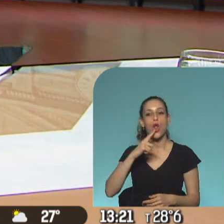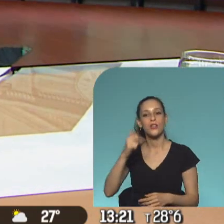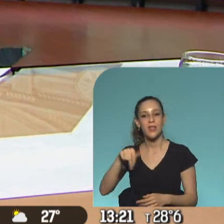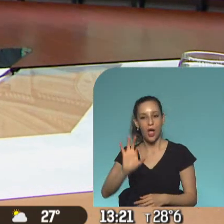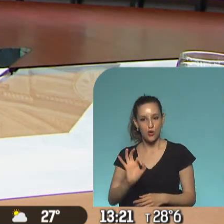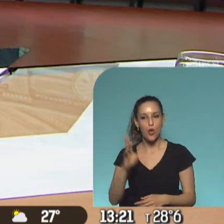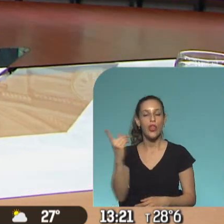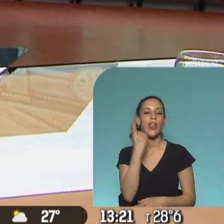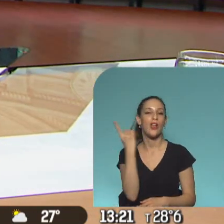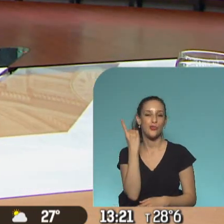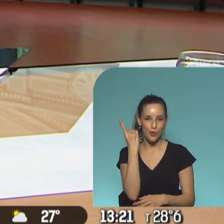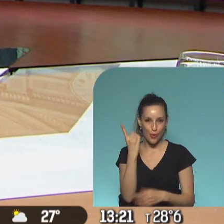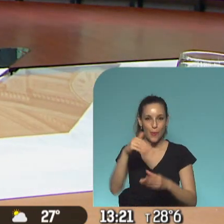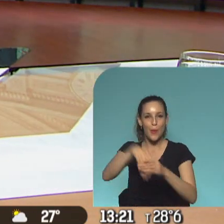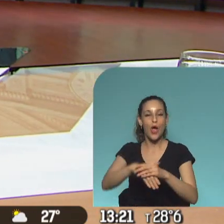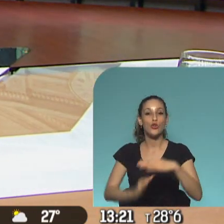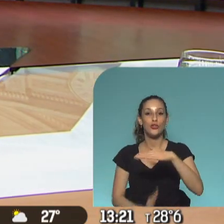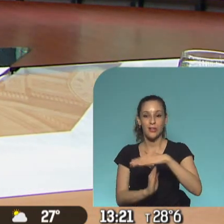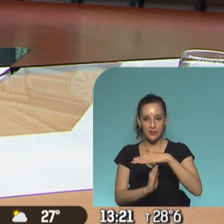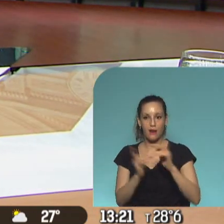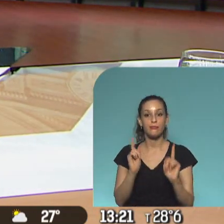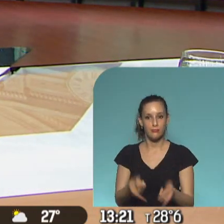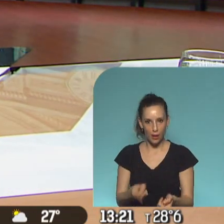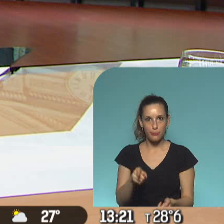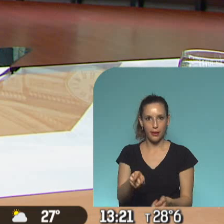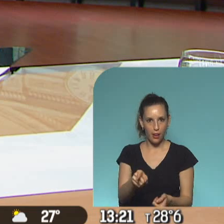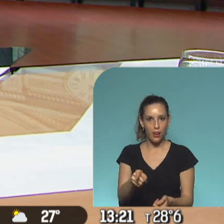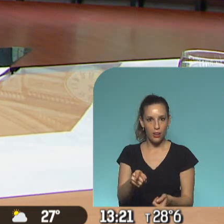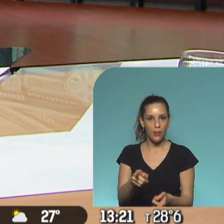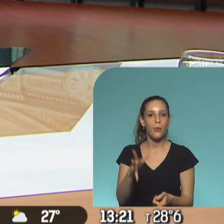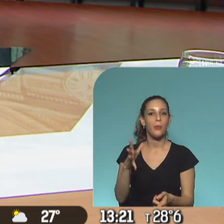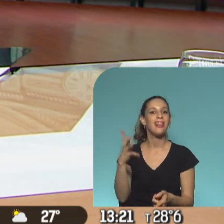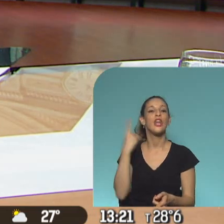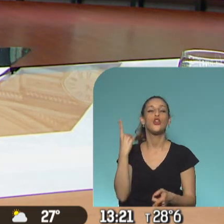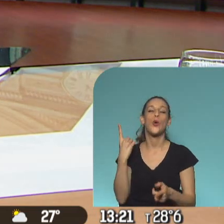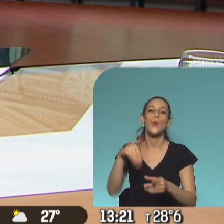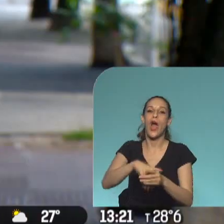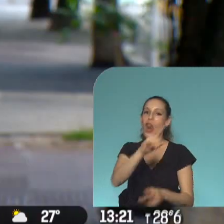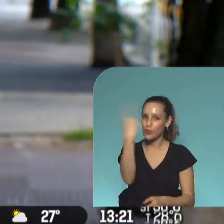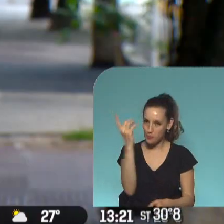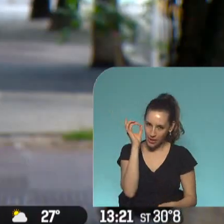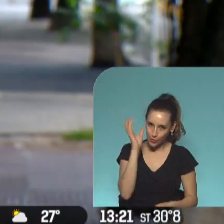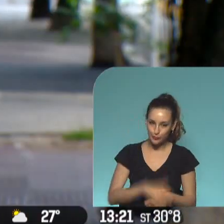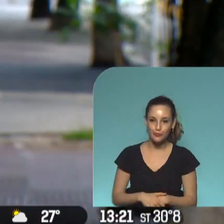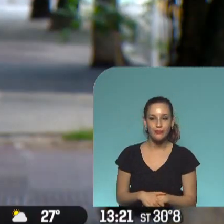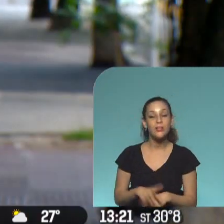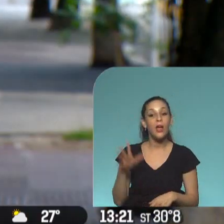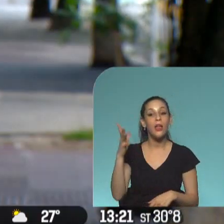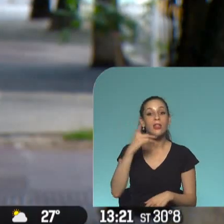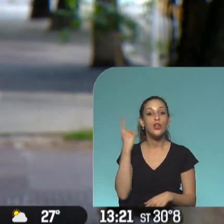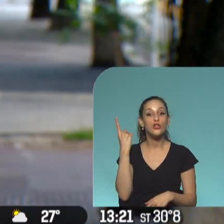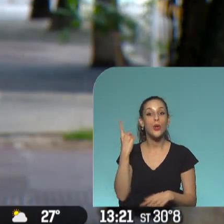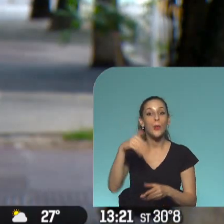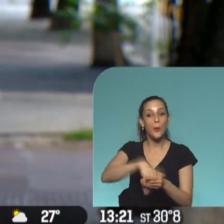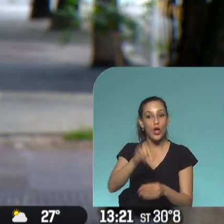Banco Central, que además realizó una denuncia también en este sentido. Perdón, director del Banco Nación. El director del Banco Nación y dirigente